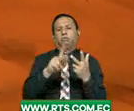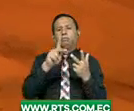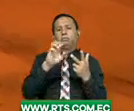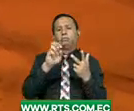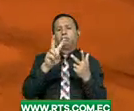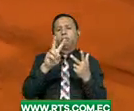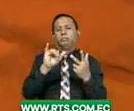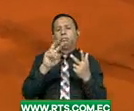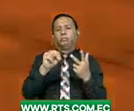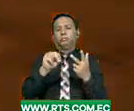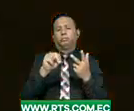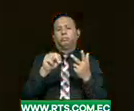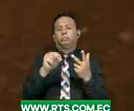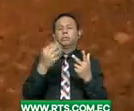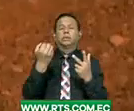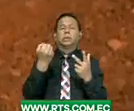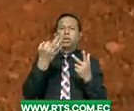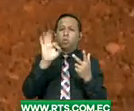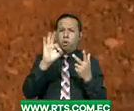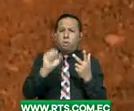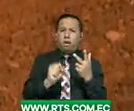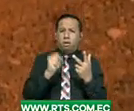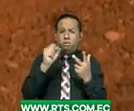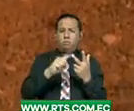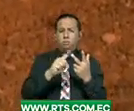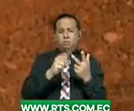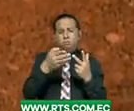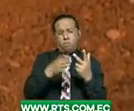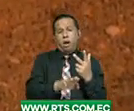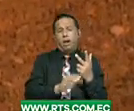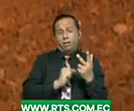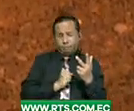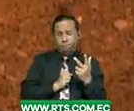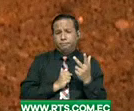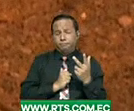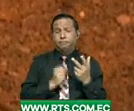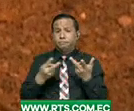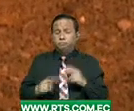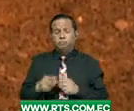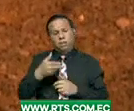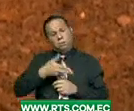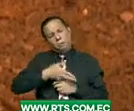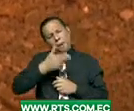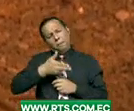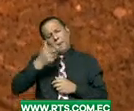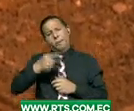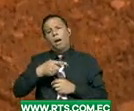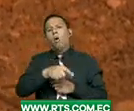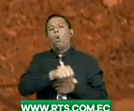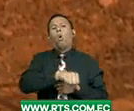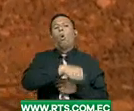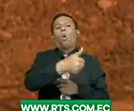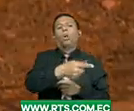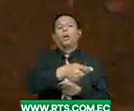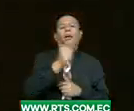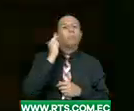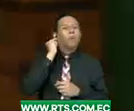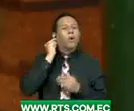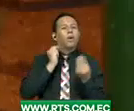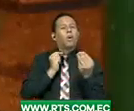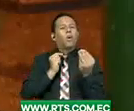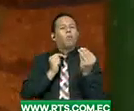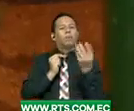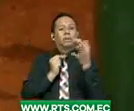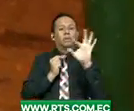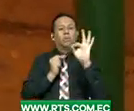de 19 años. Los proyectiles, además, alcanzaron a una joven de 19 años